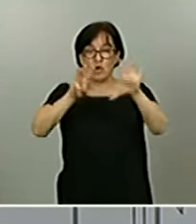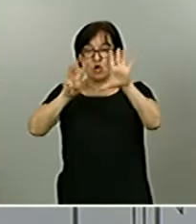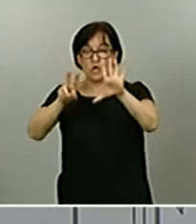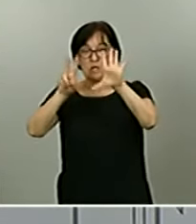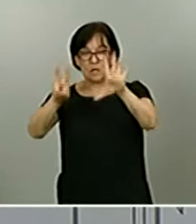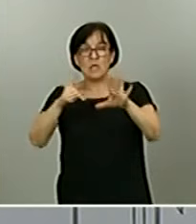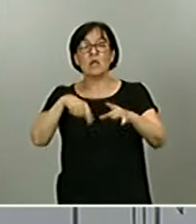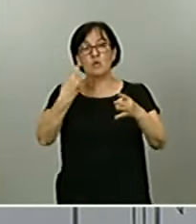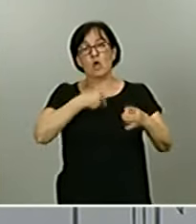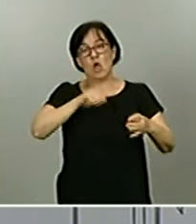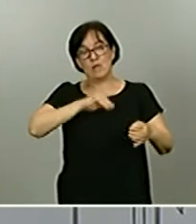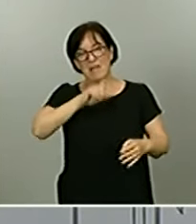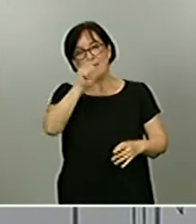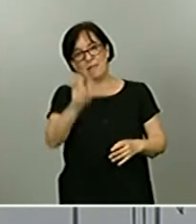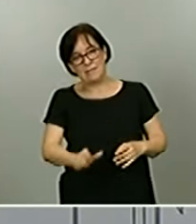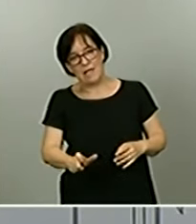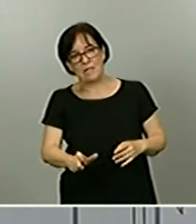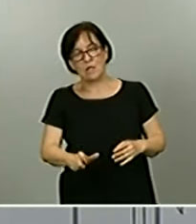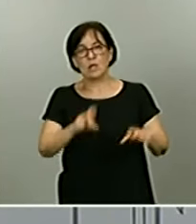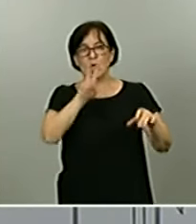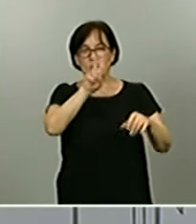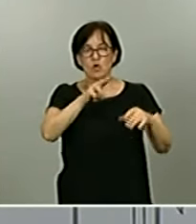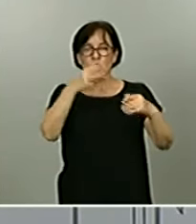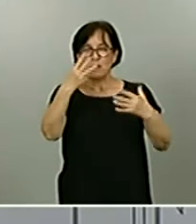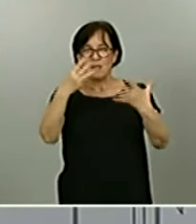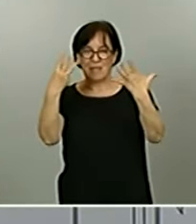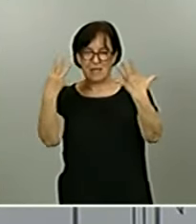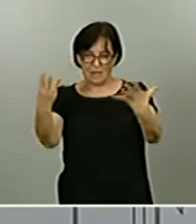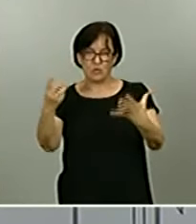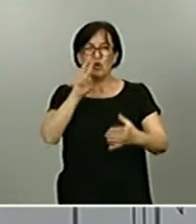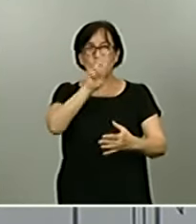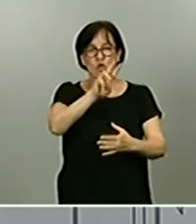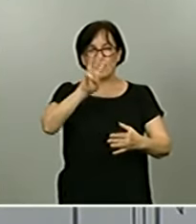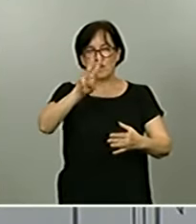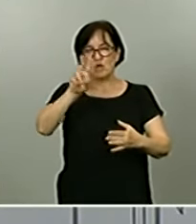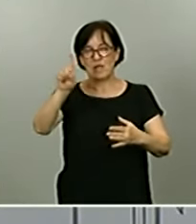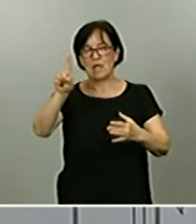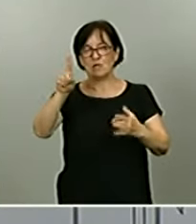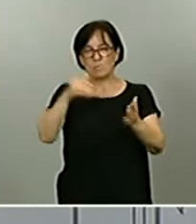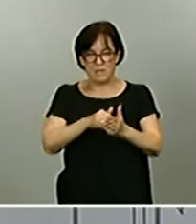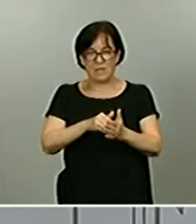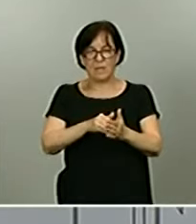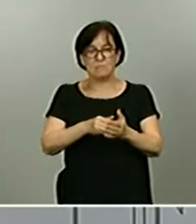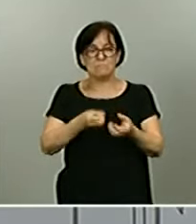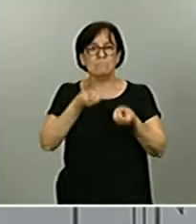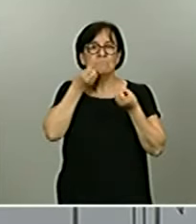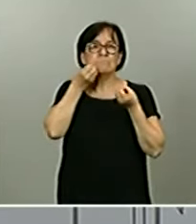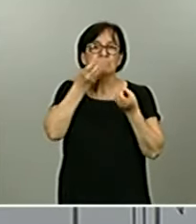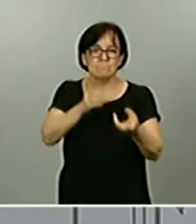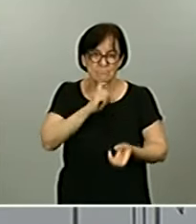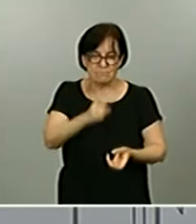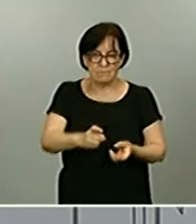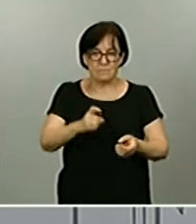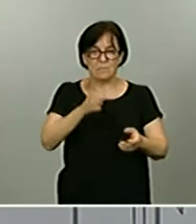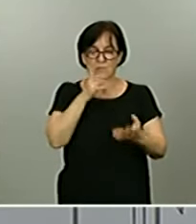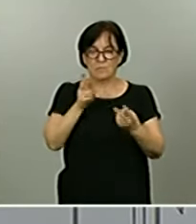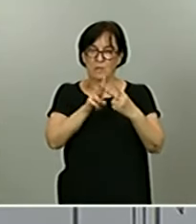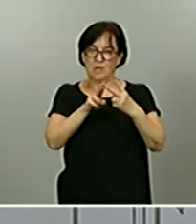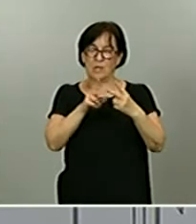Italia con 238 y 231.000 casos notificados respectivamente, y un poquito por detrás